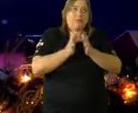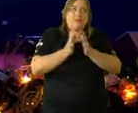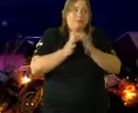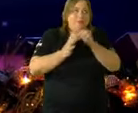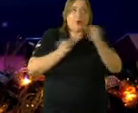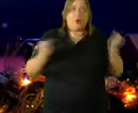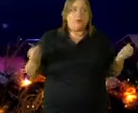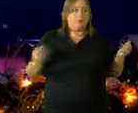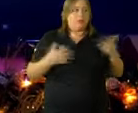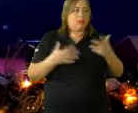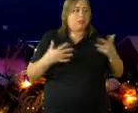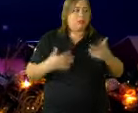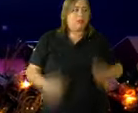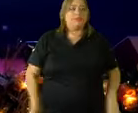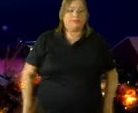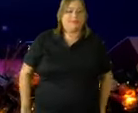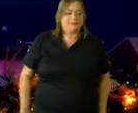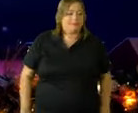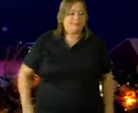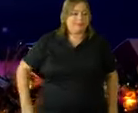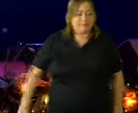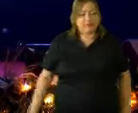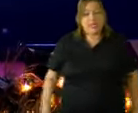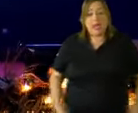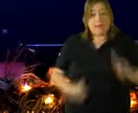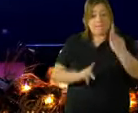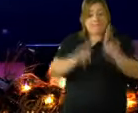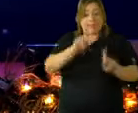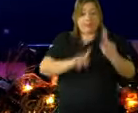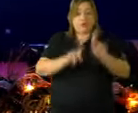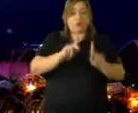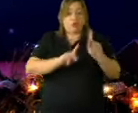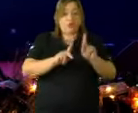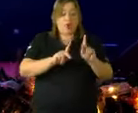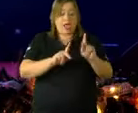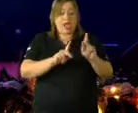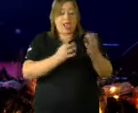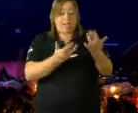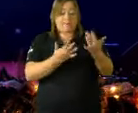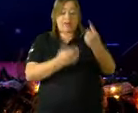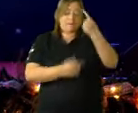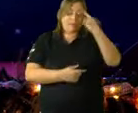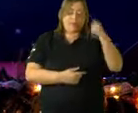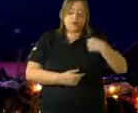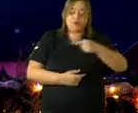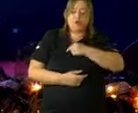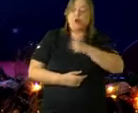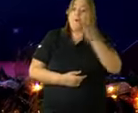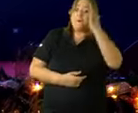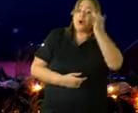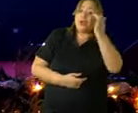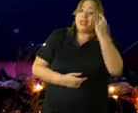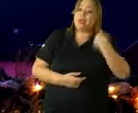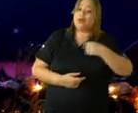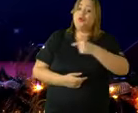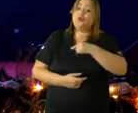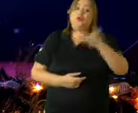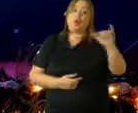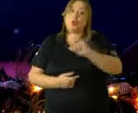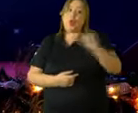Aleluya. Si el mundo espera por nosotros, que somos la luz del mundo, tenemos que